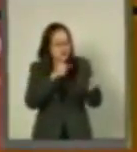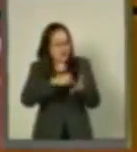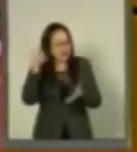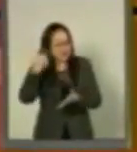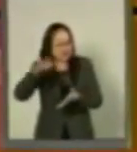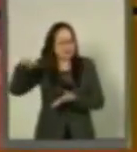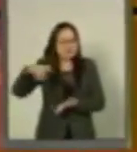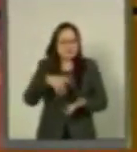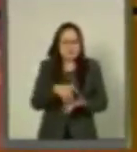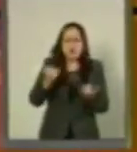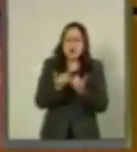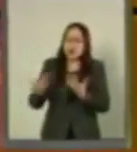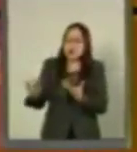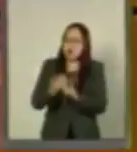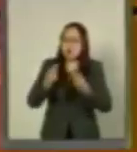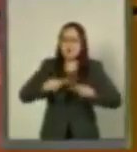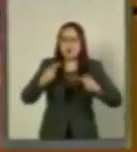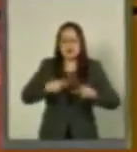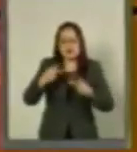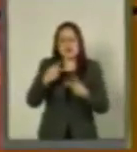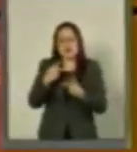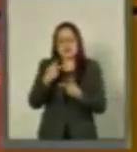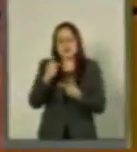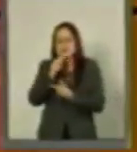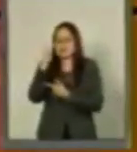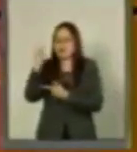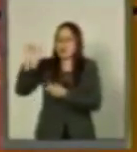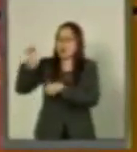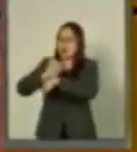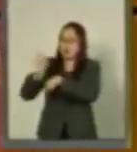como junto a rescatistas de otras naciones.